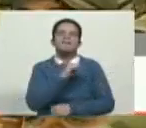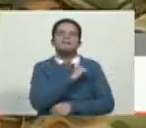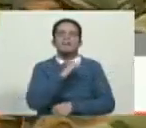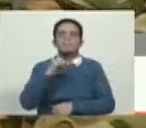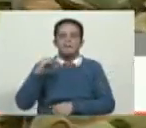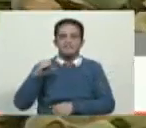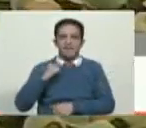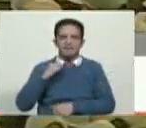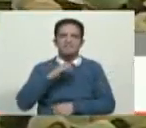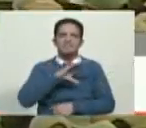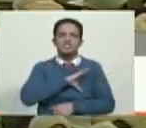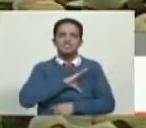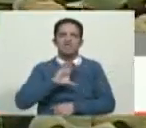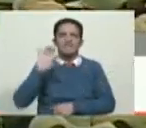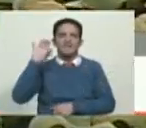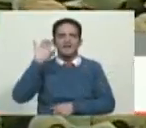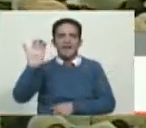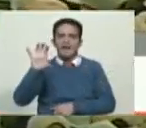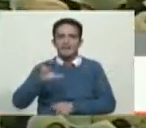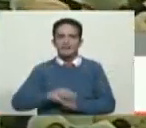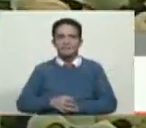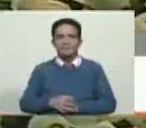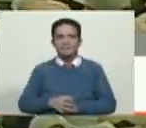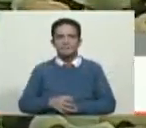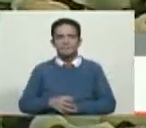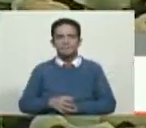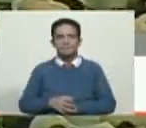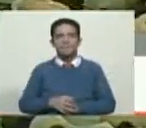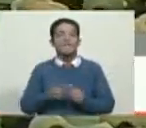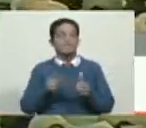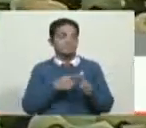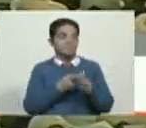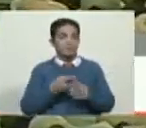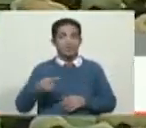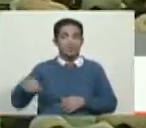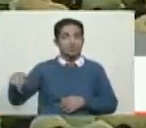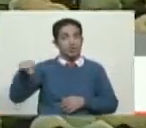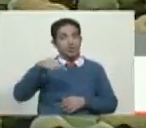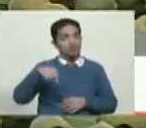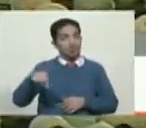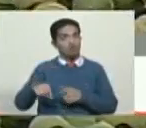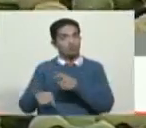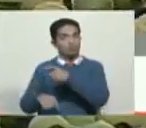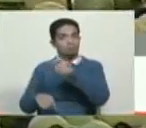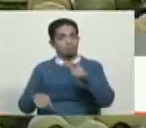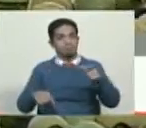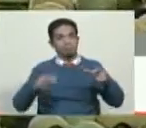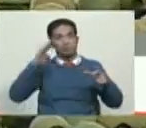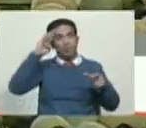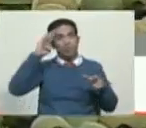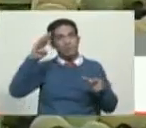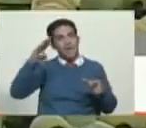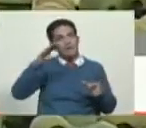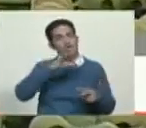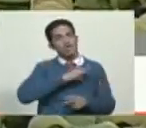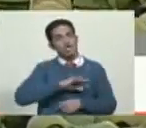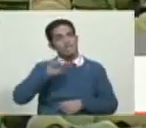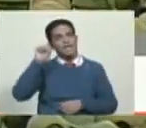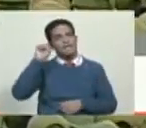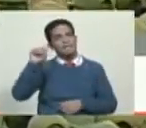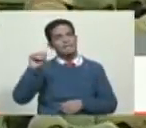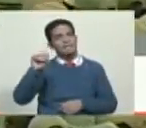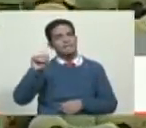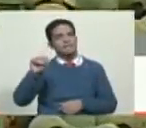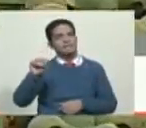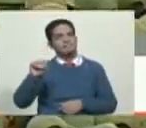y soberana. Y por eso nosotros los soldados socialistas le